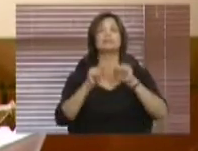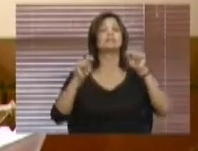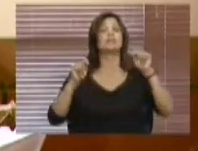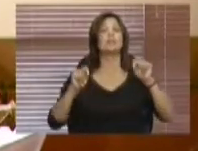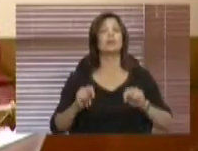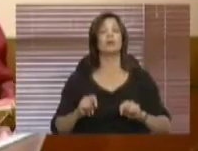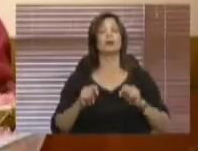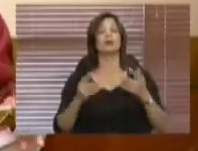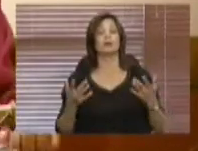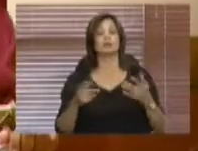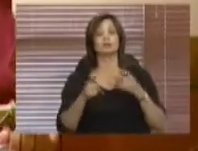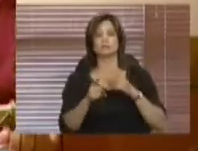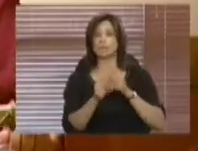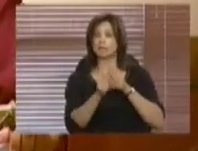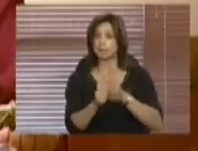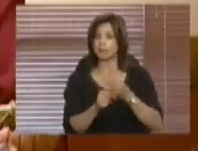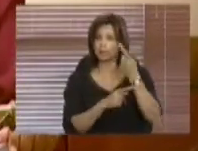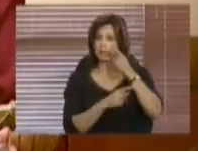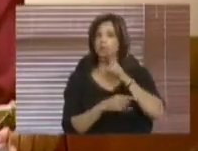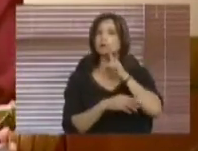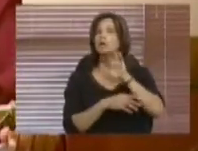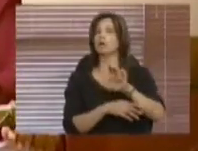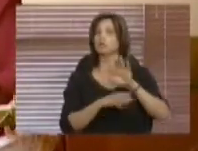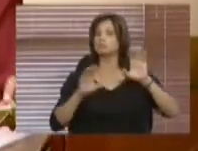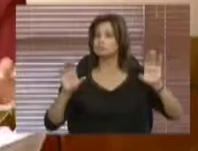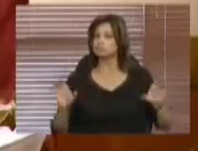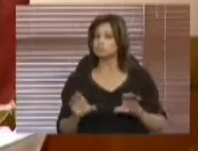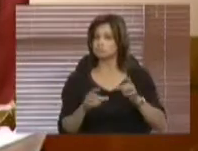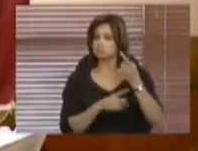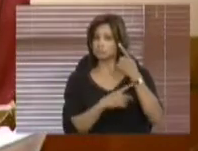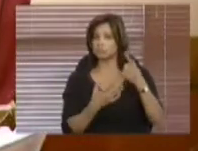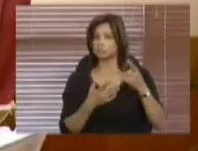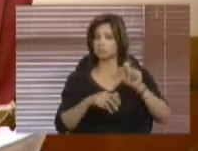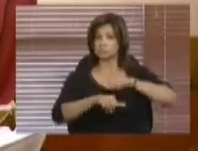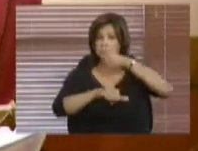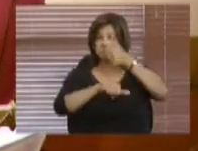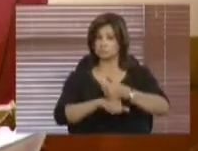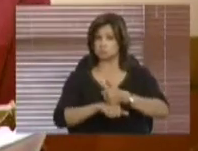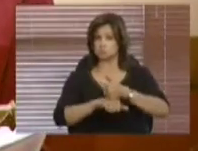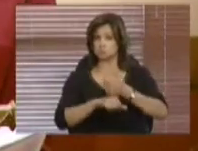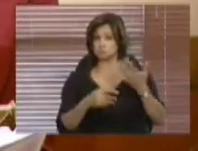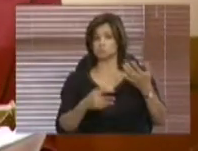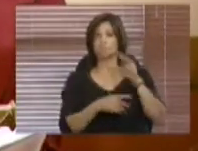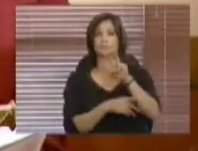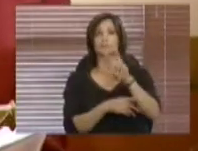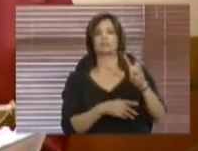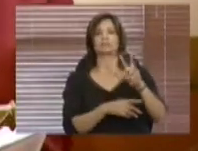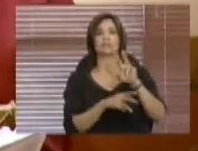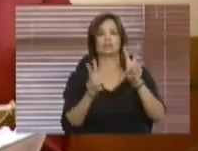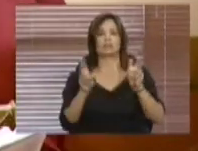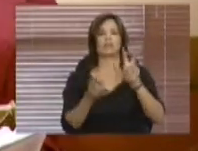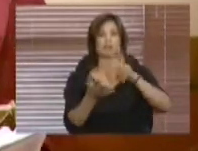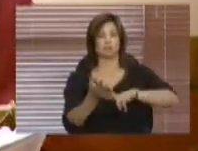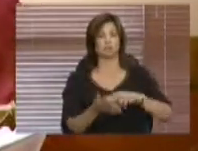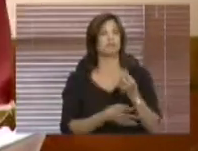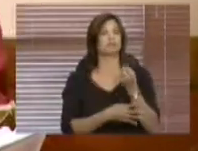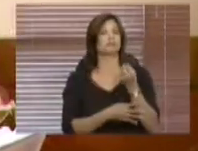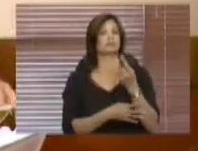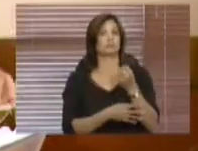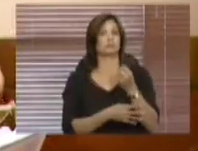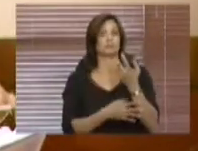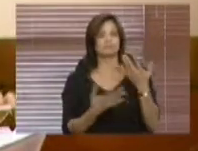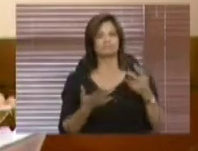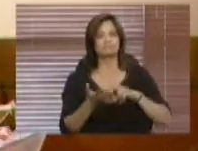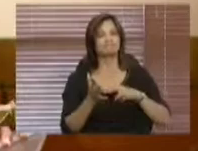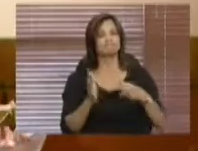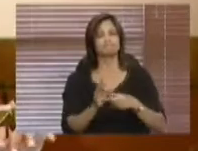tribunal está cumpliendo así la promesa que realizamos durante la instalación formal el 26 de enero de 2012, esto